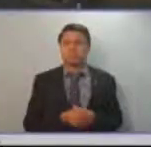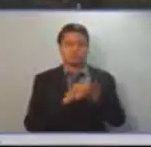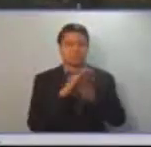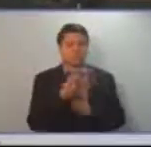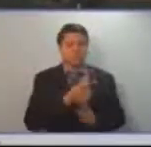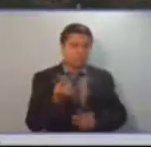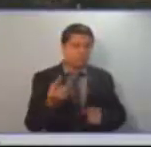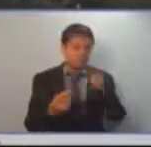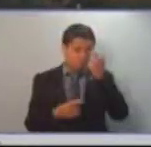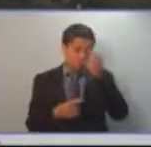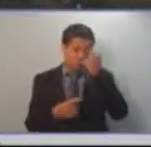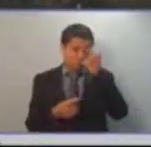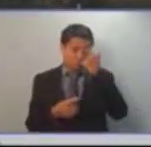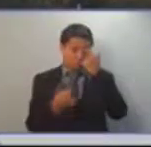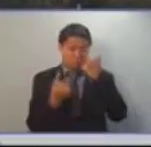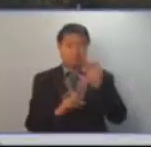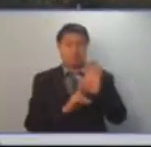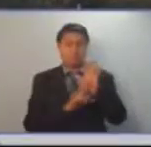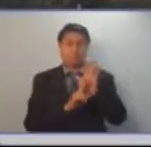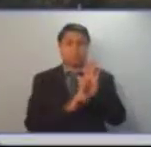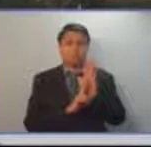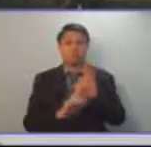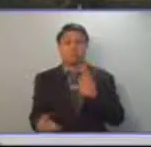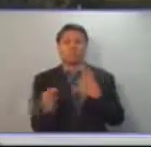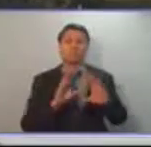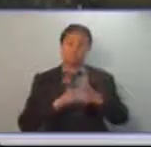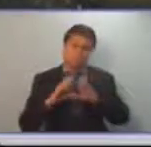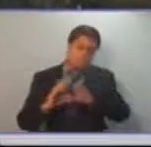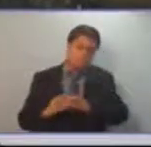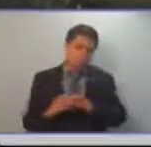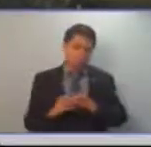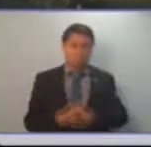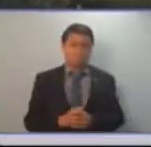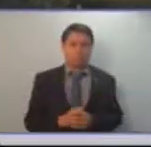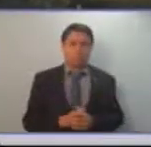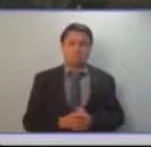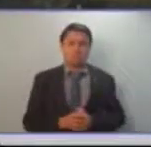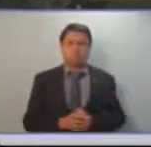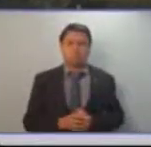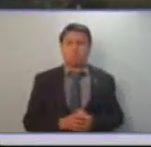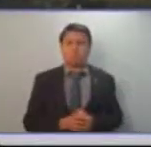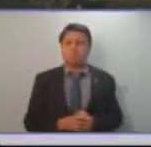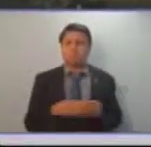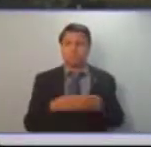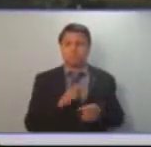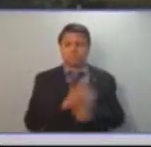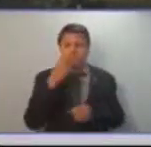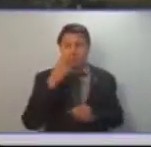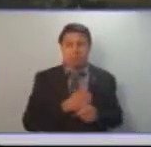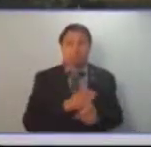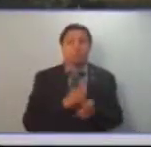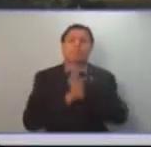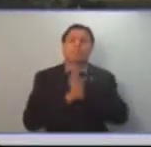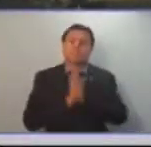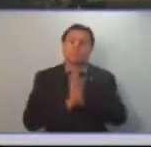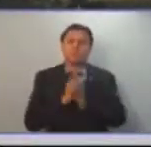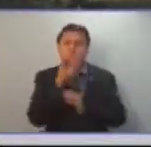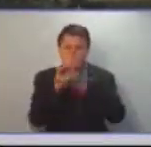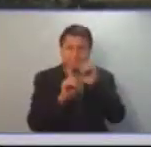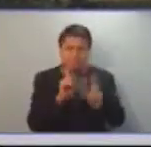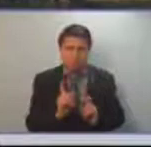personas, digamos, o representantes del sector no partidario han pedido, han